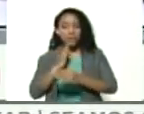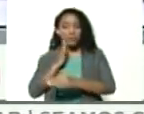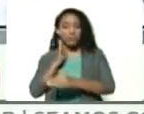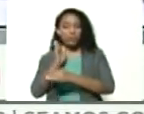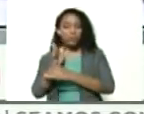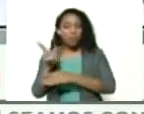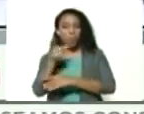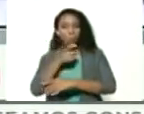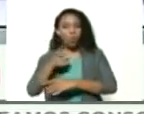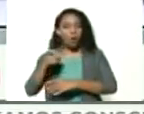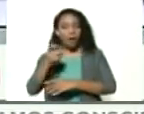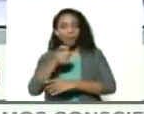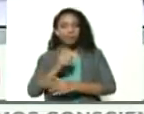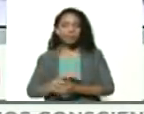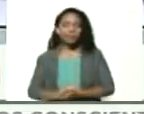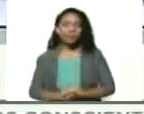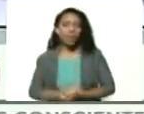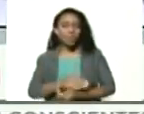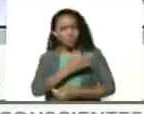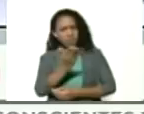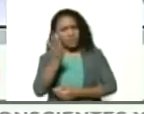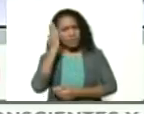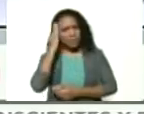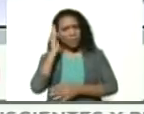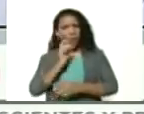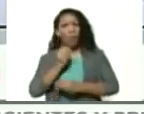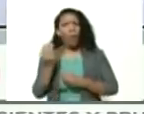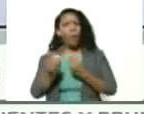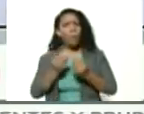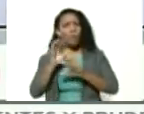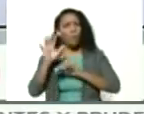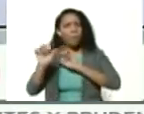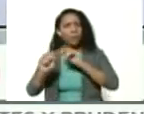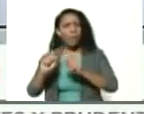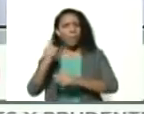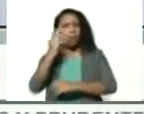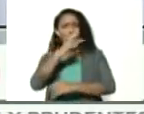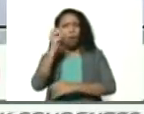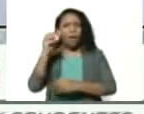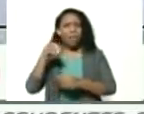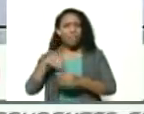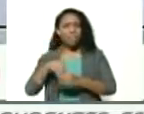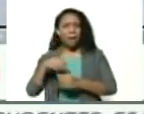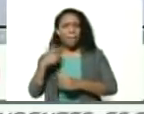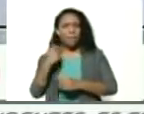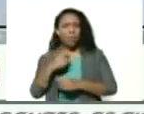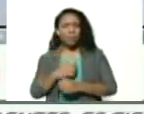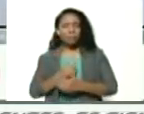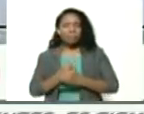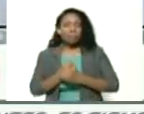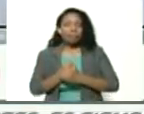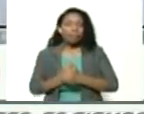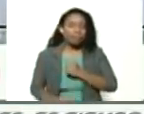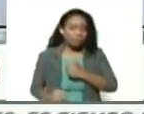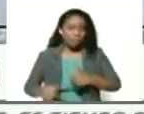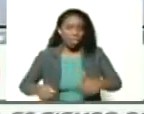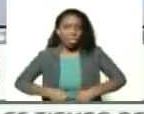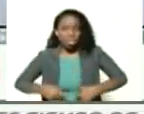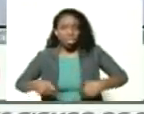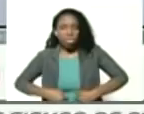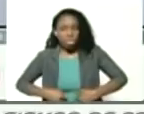buscar. ¿Ustedes saben cómo compramos los primeros 40.000 Remdesivir? Pariendo.